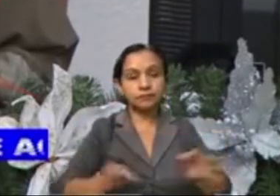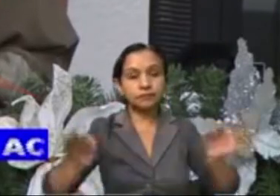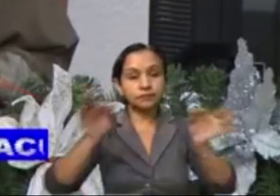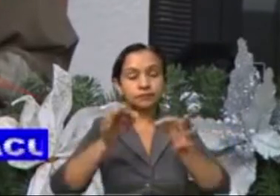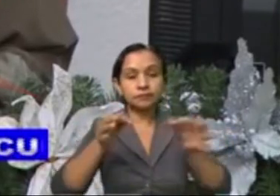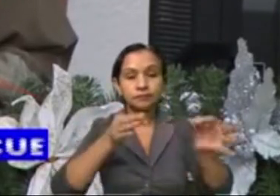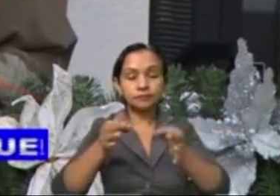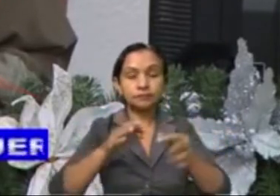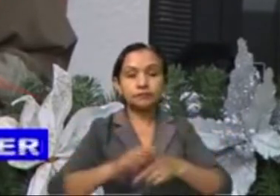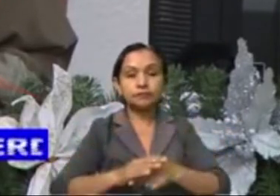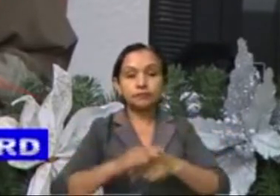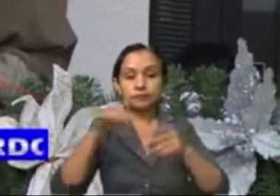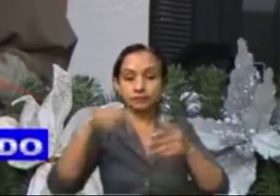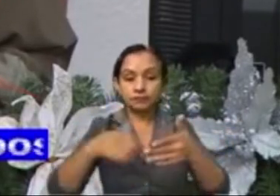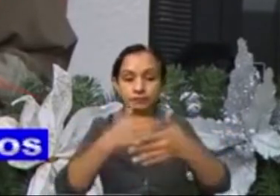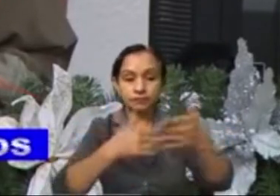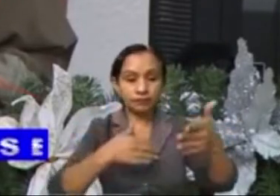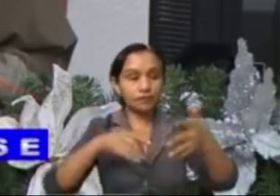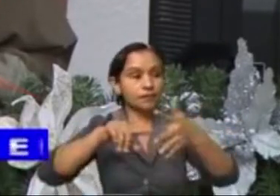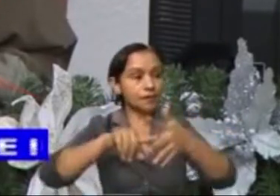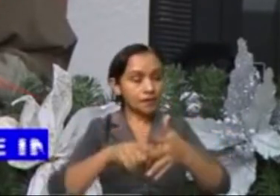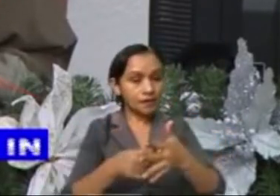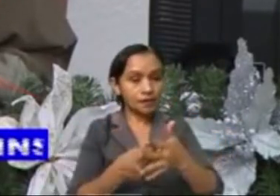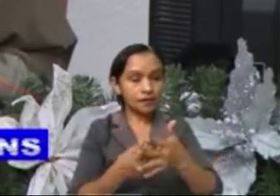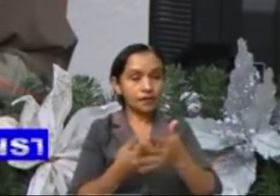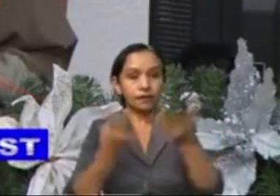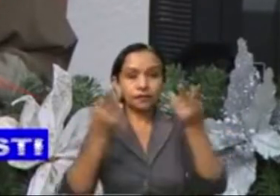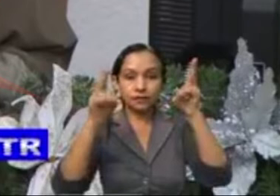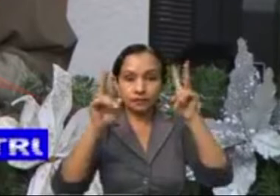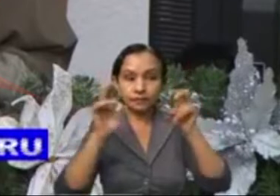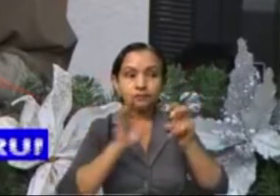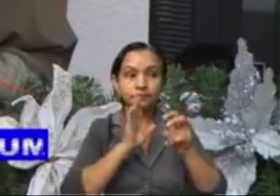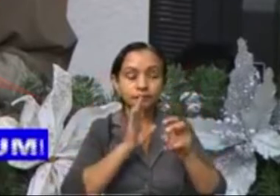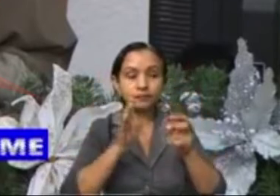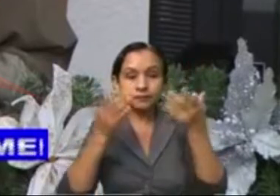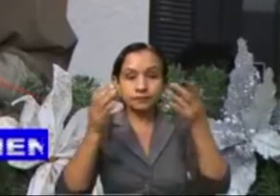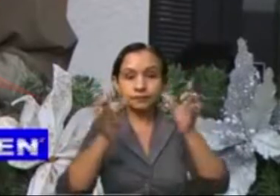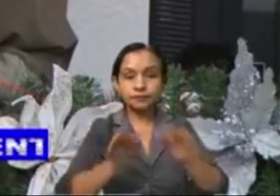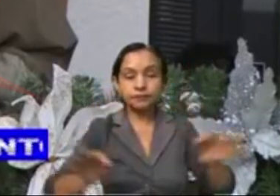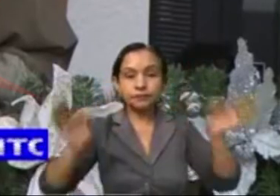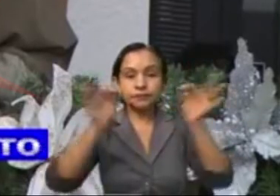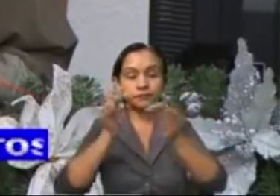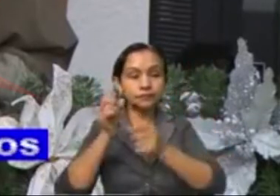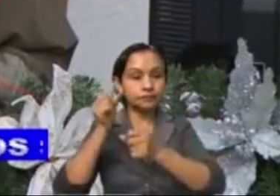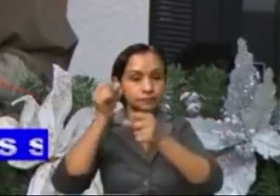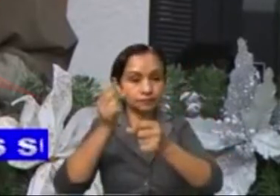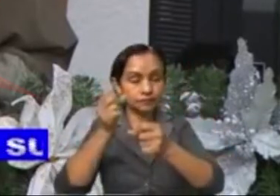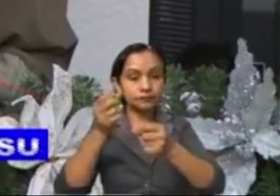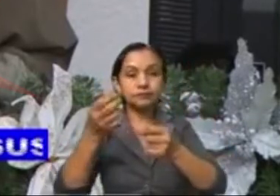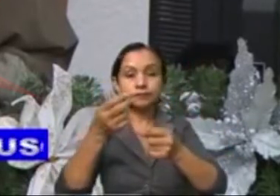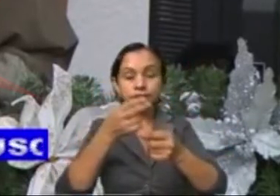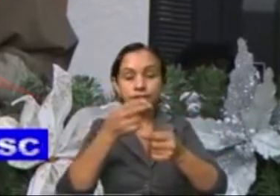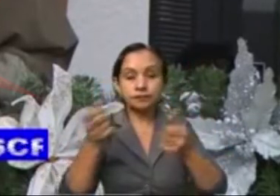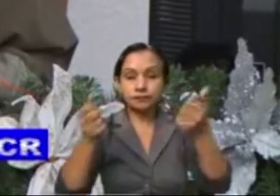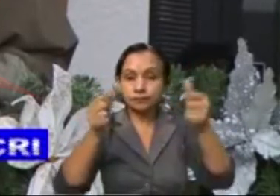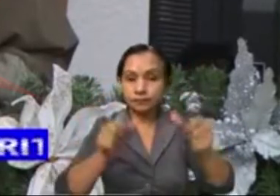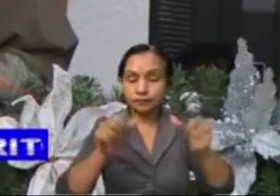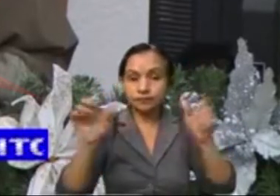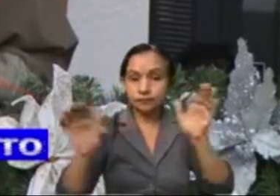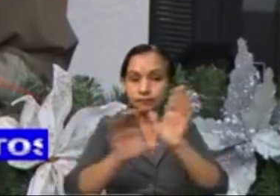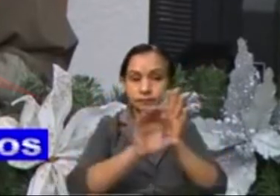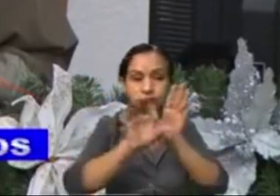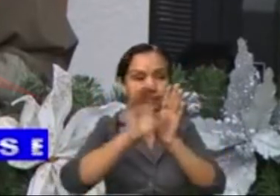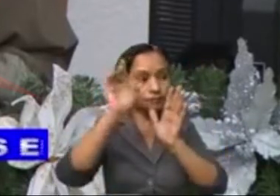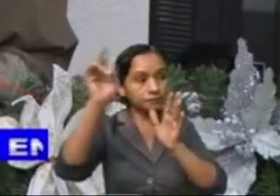Fundamentación. La presente iniciativa se enmarca en los principios fundamentales dispuestos por la